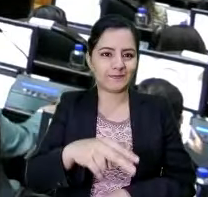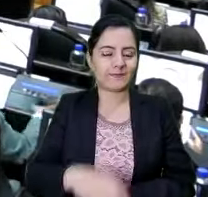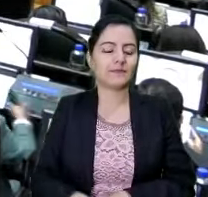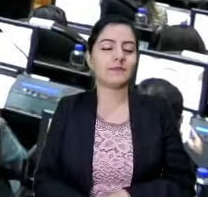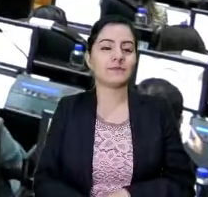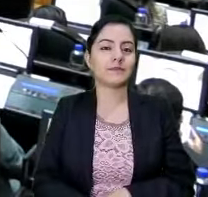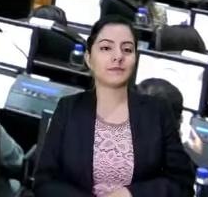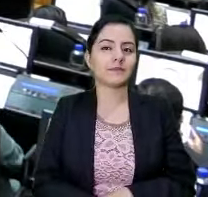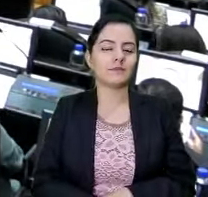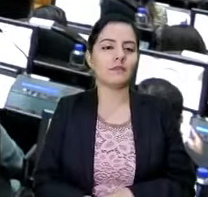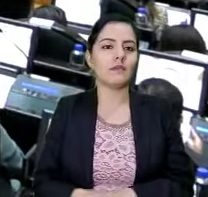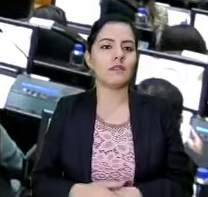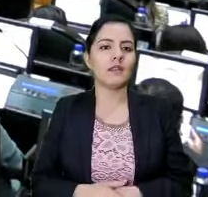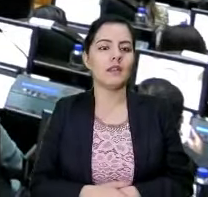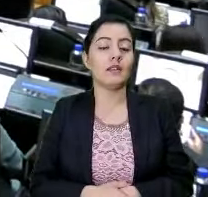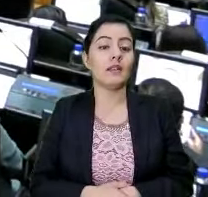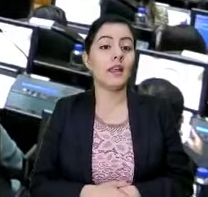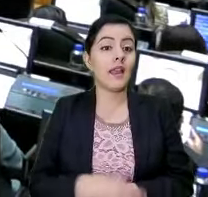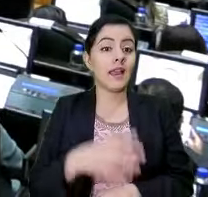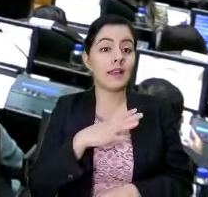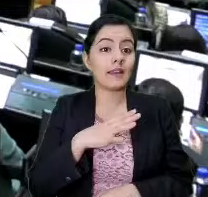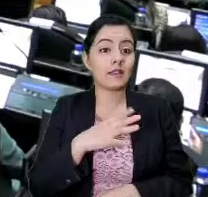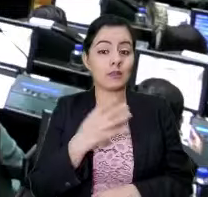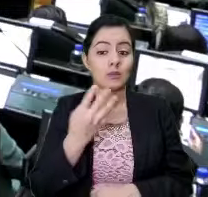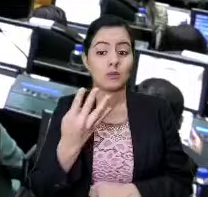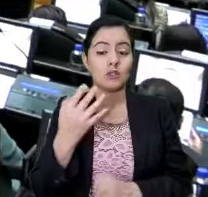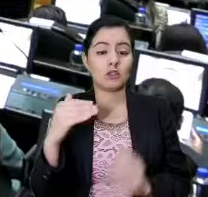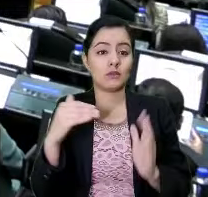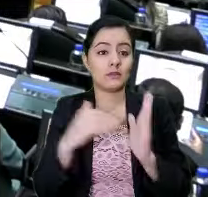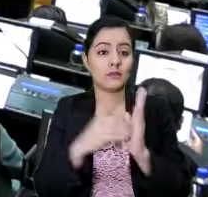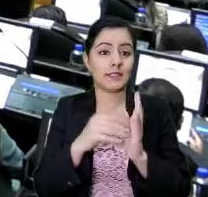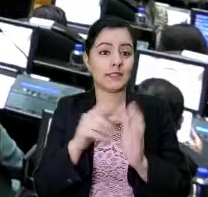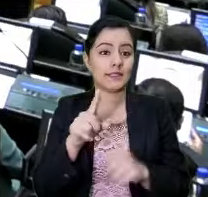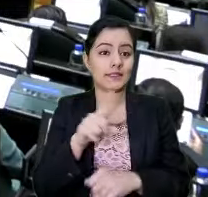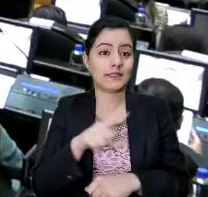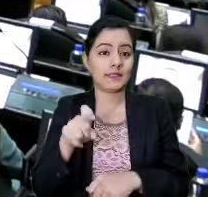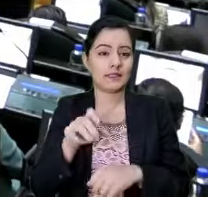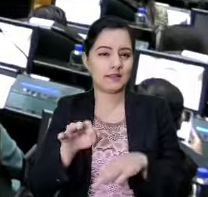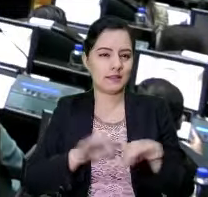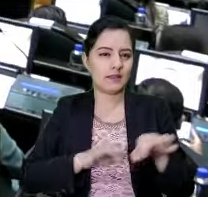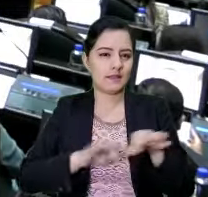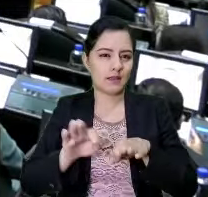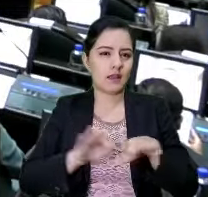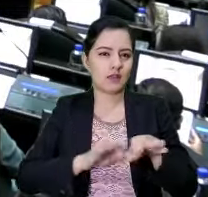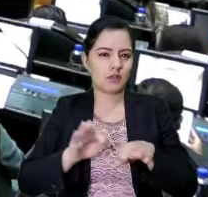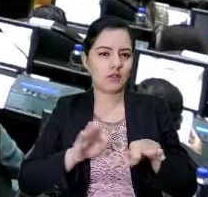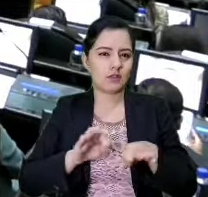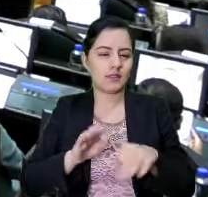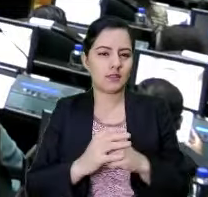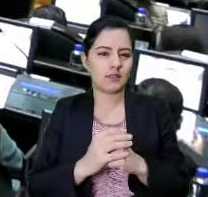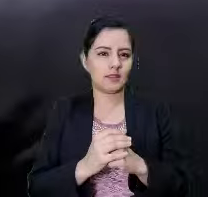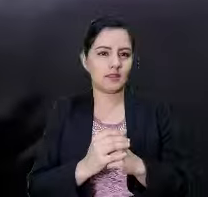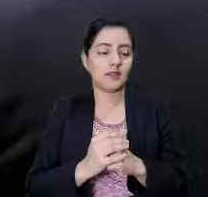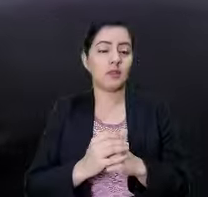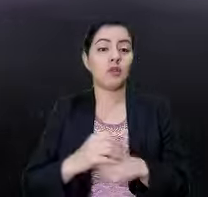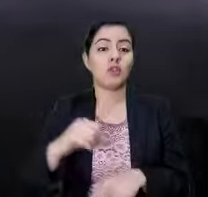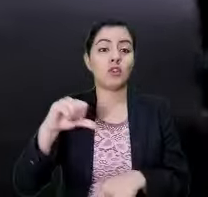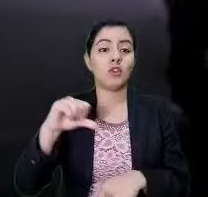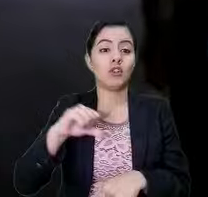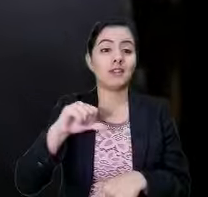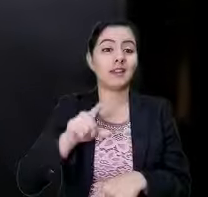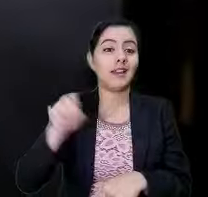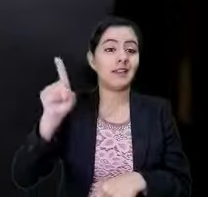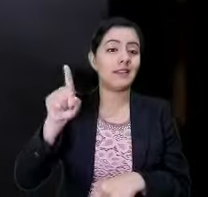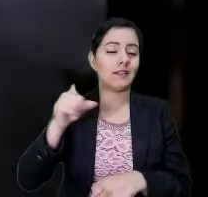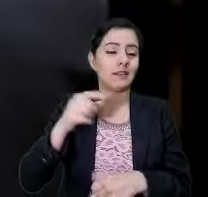Tiene 4.100 trabajadores sindicalizados que el día de hoy están protestando en el municipio de